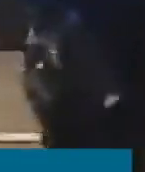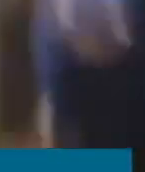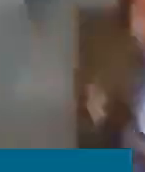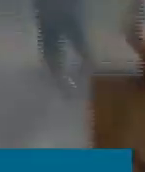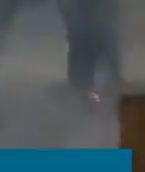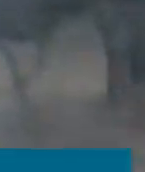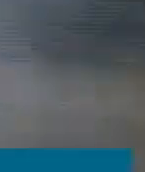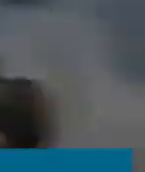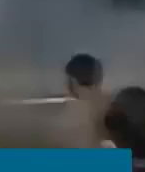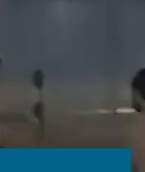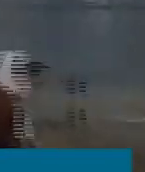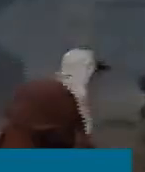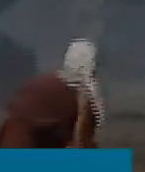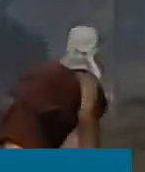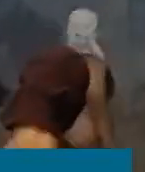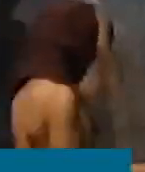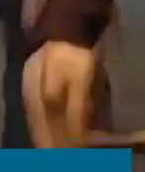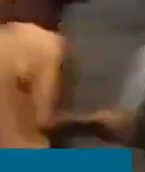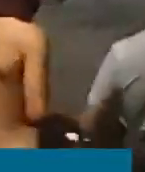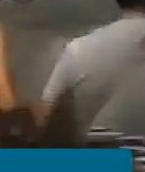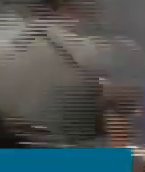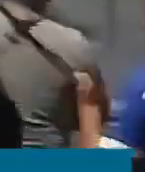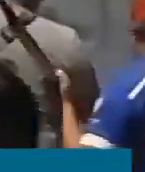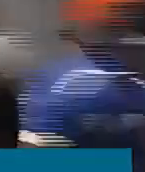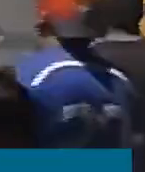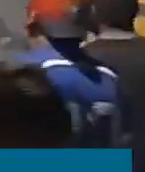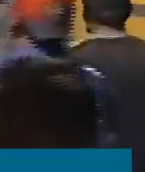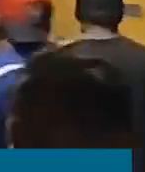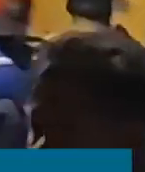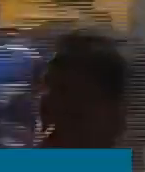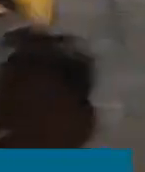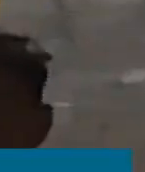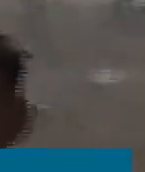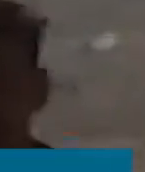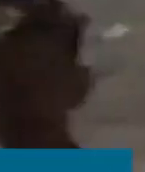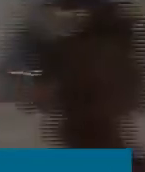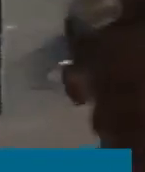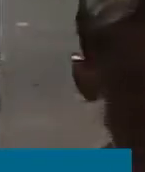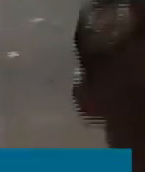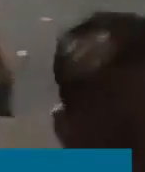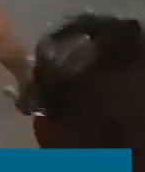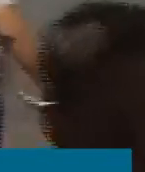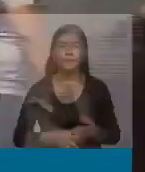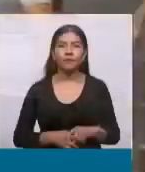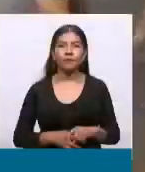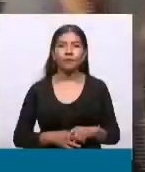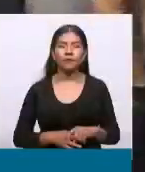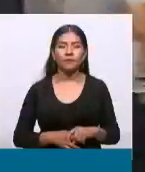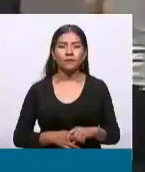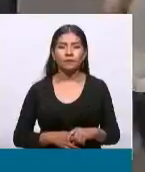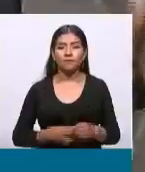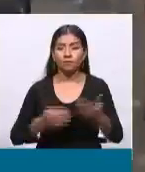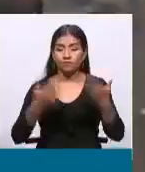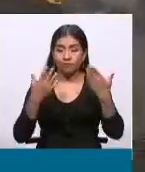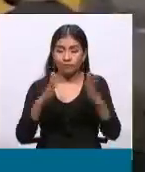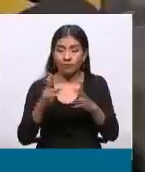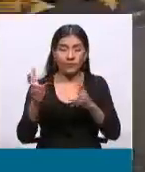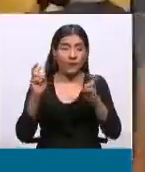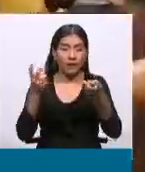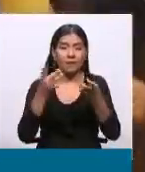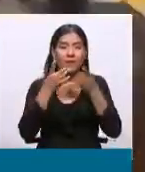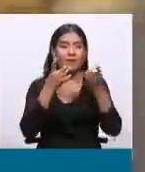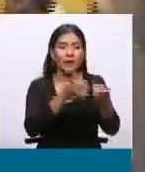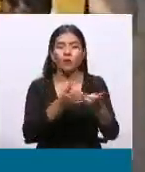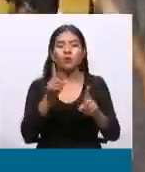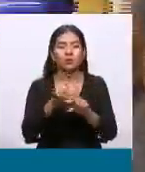del CEDES de la gobernación, cómo se está utilizando recursos, las denuncias de financiamiento que existen a estos